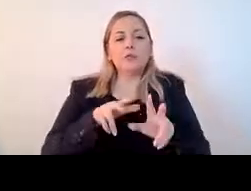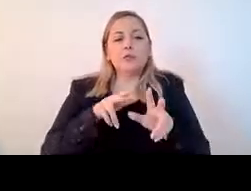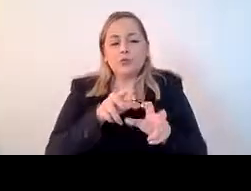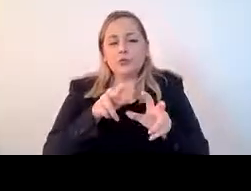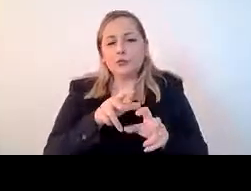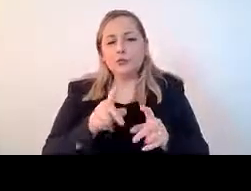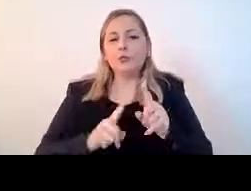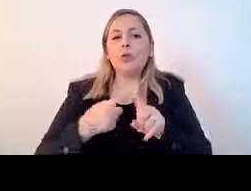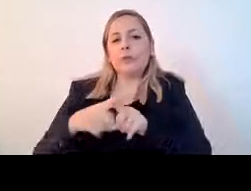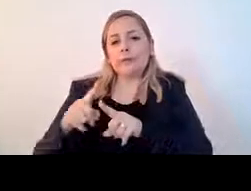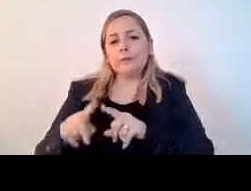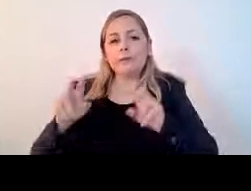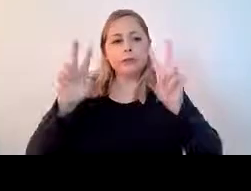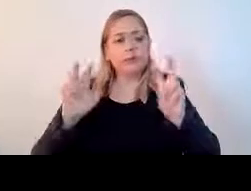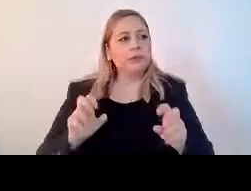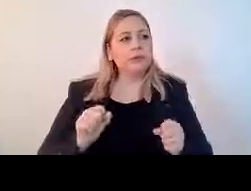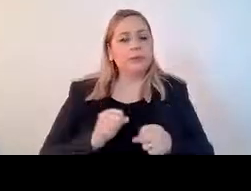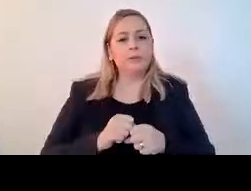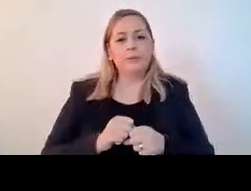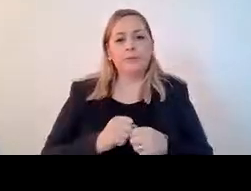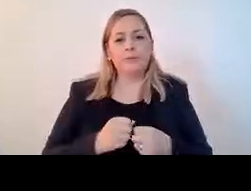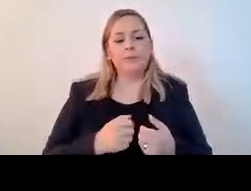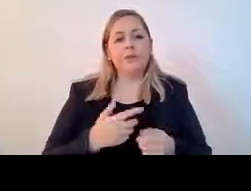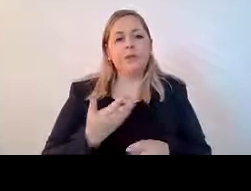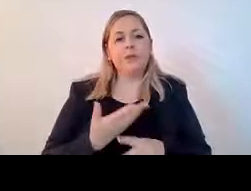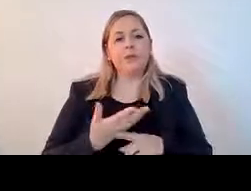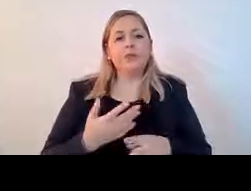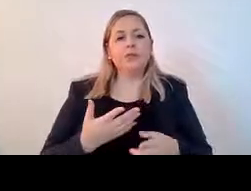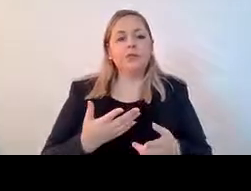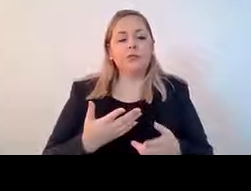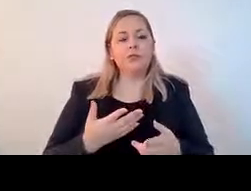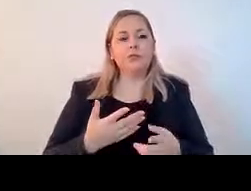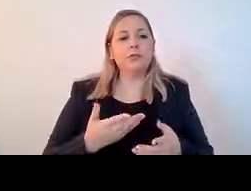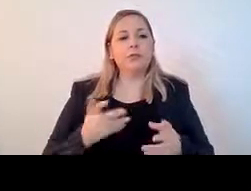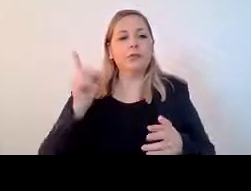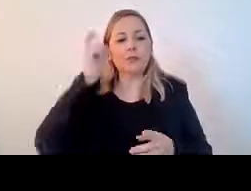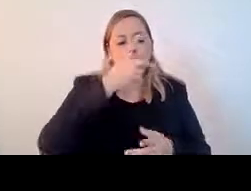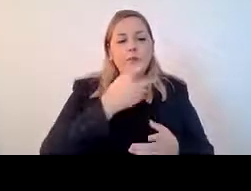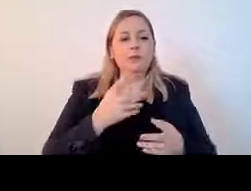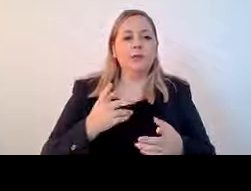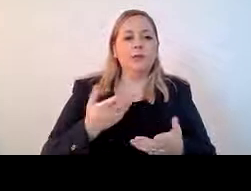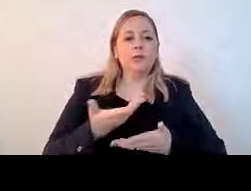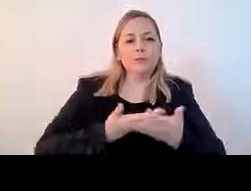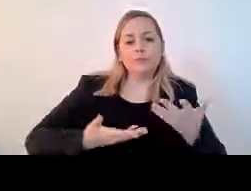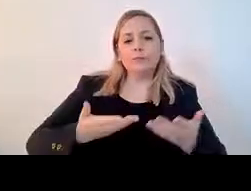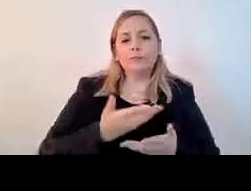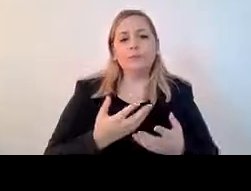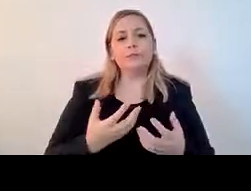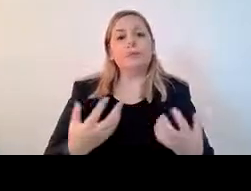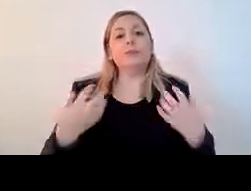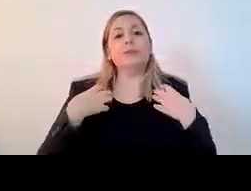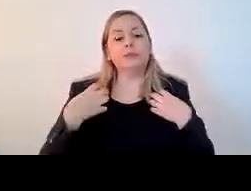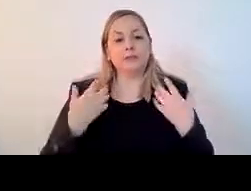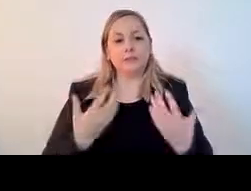diverso índole y generan con ello dificultades para compartir, cooperar y sentido de